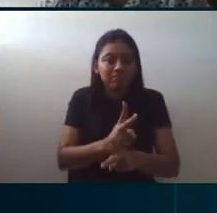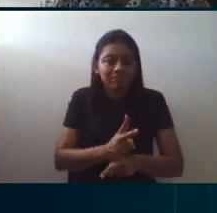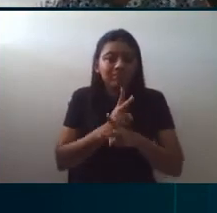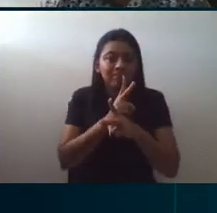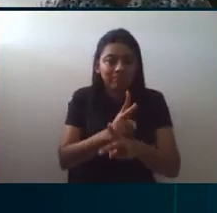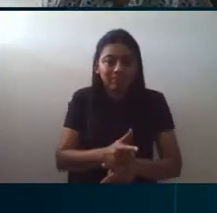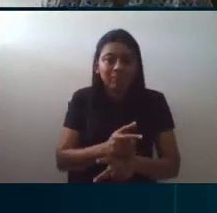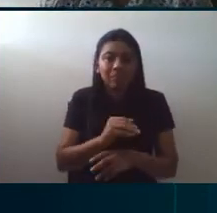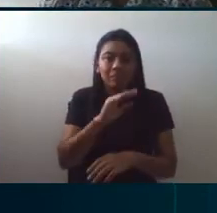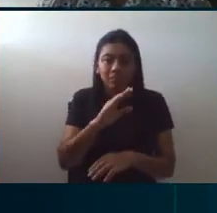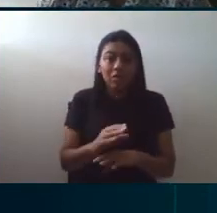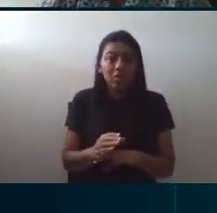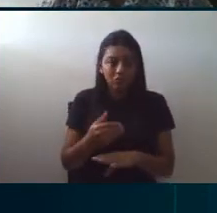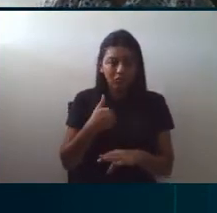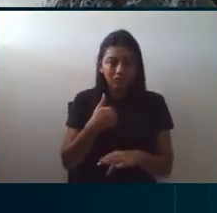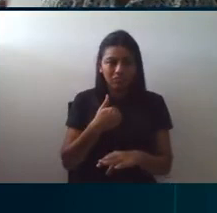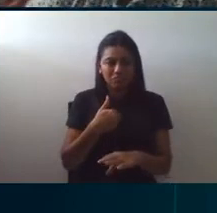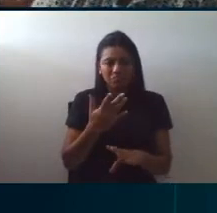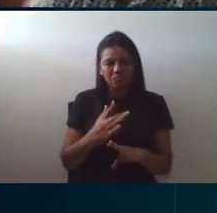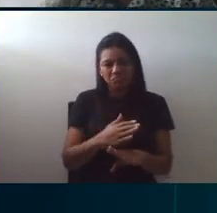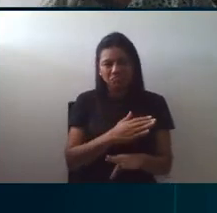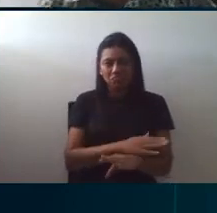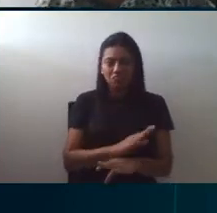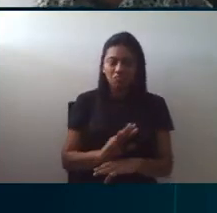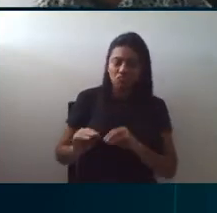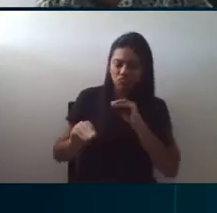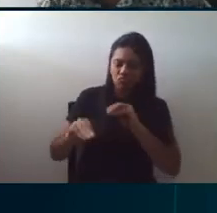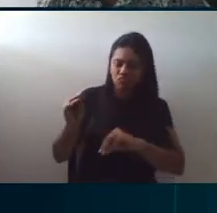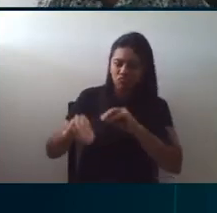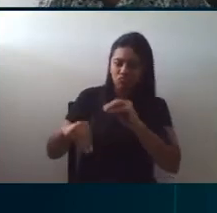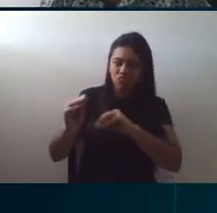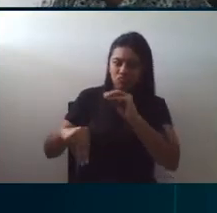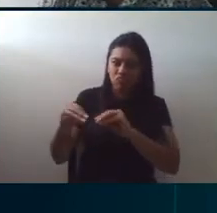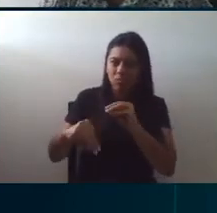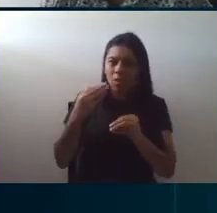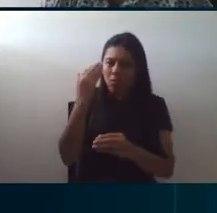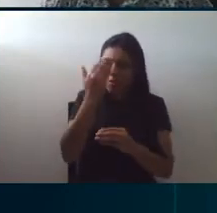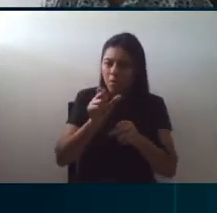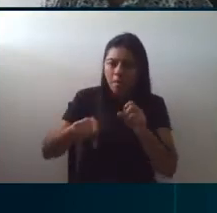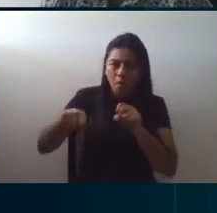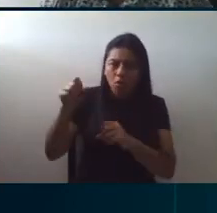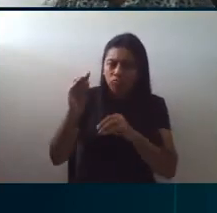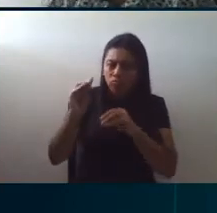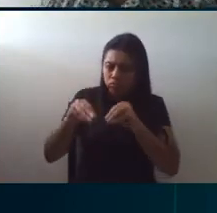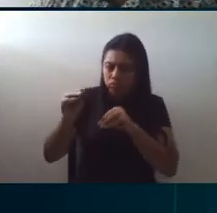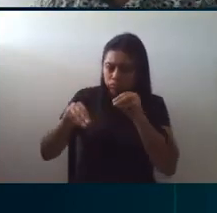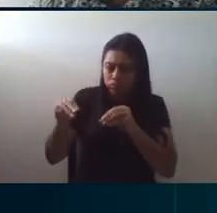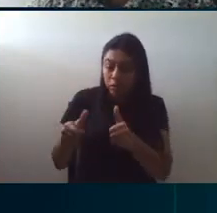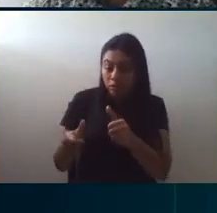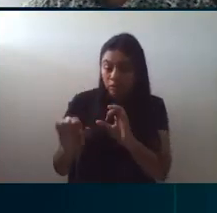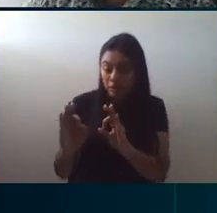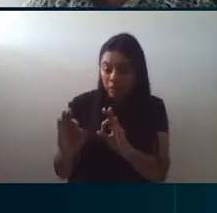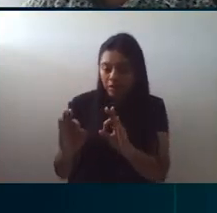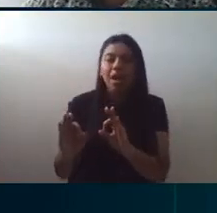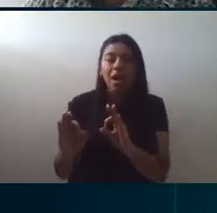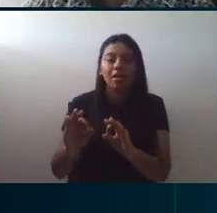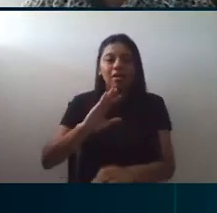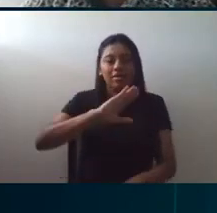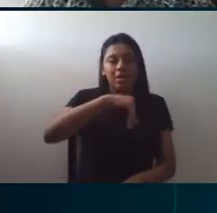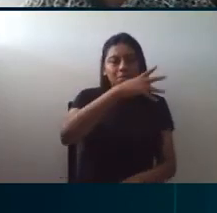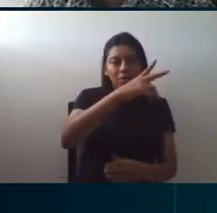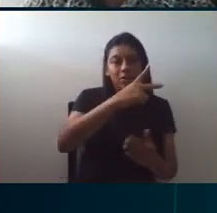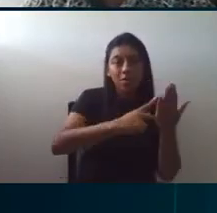entrené mi base de datos, ya lo que esto me va a servir es que para proyectos futuros, yo lo que quiero es que cuando yo describa